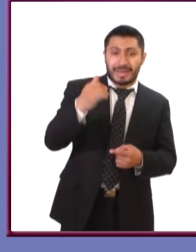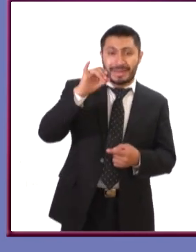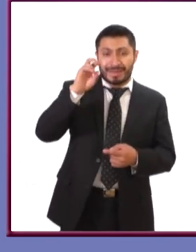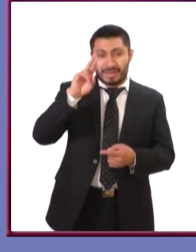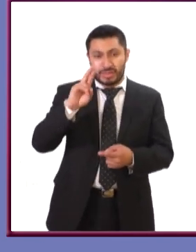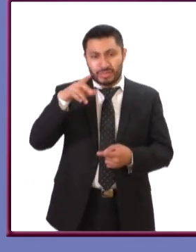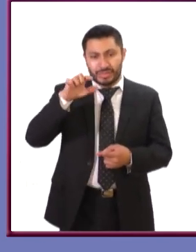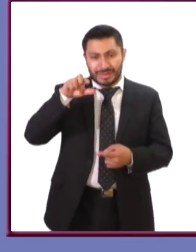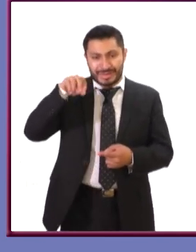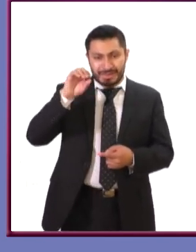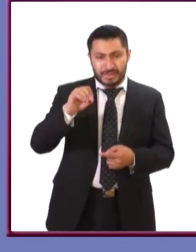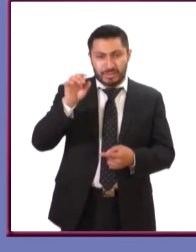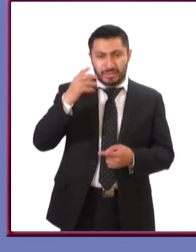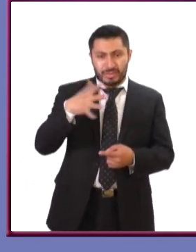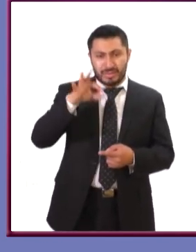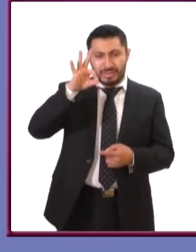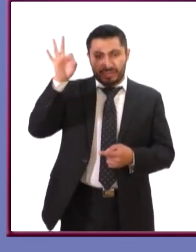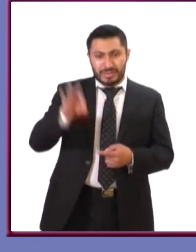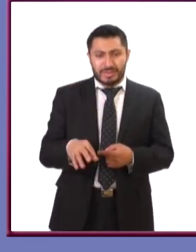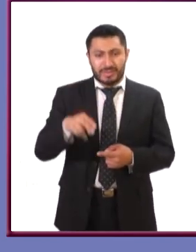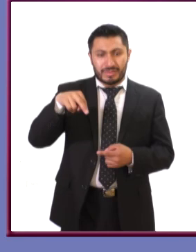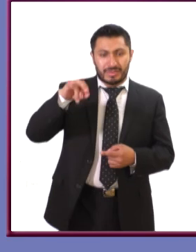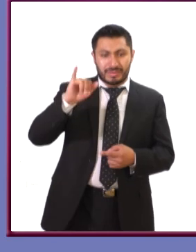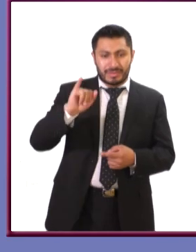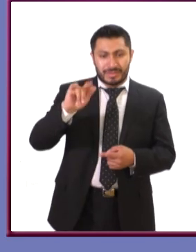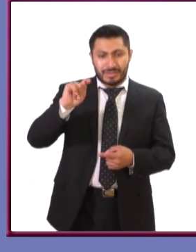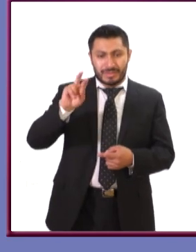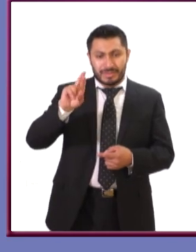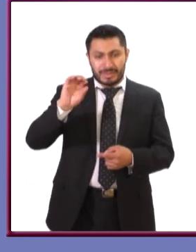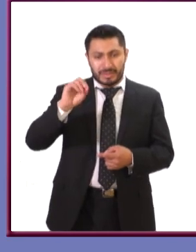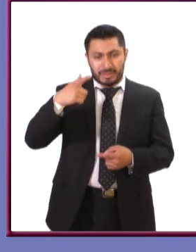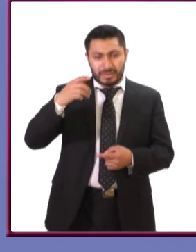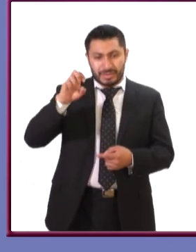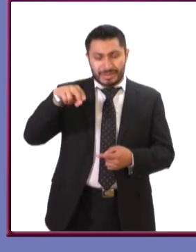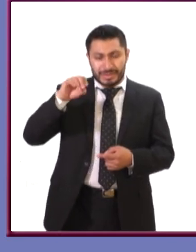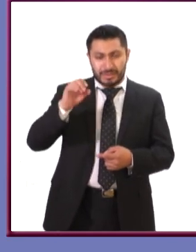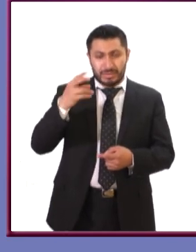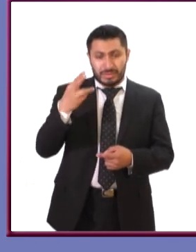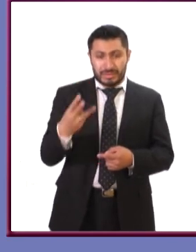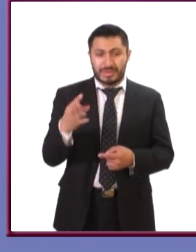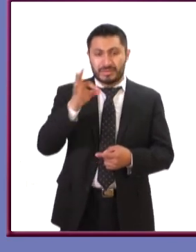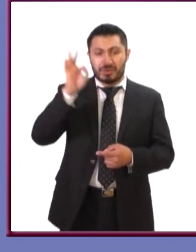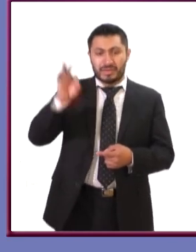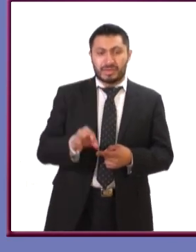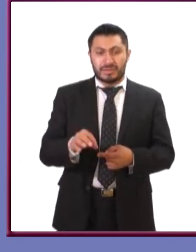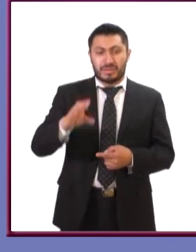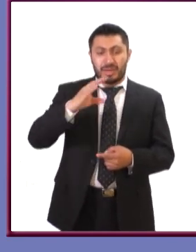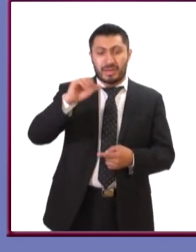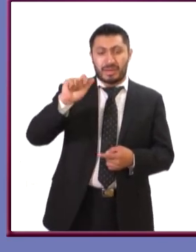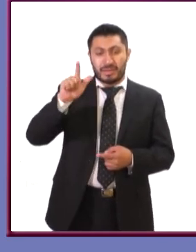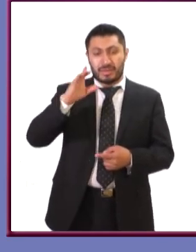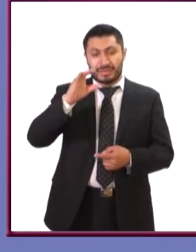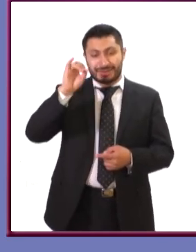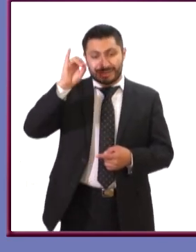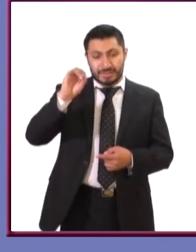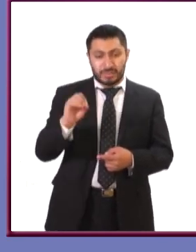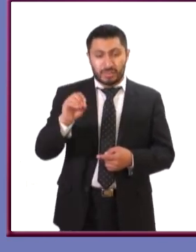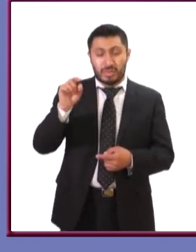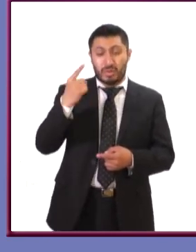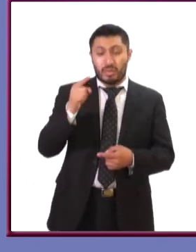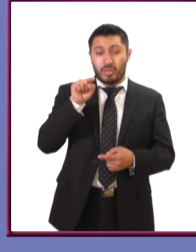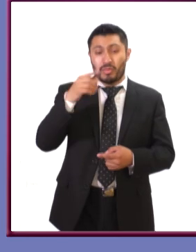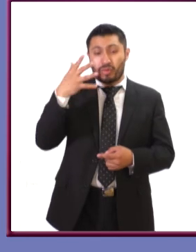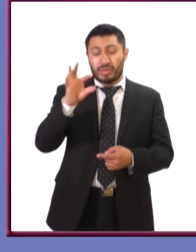10%, nitrógeno tenemos 3% y el porcentaje de calcio que tenemos es de 1.5%. Apenas